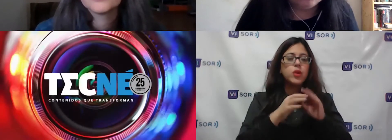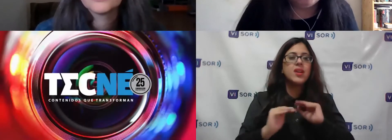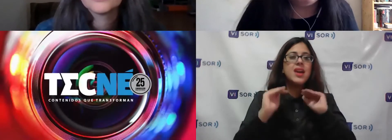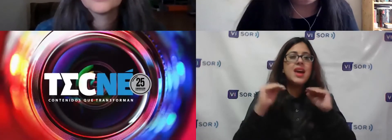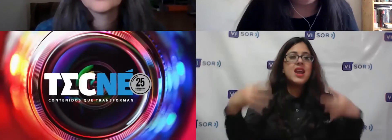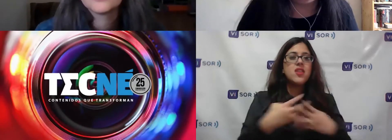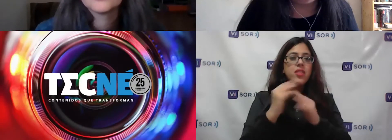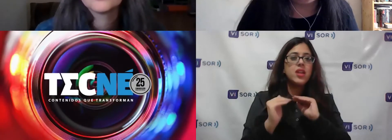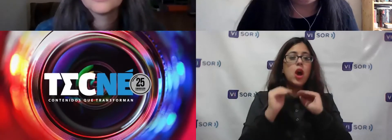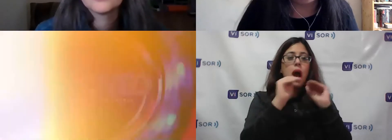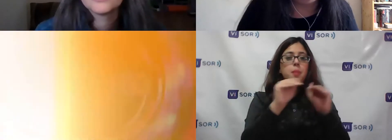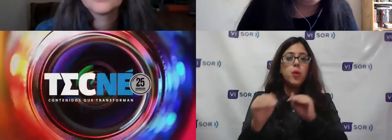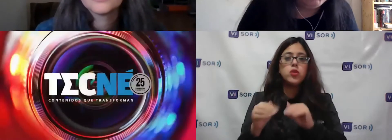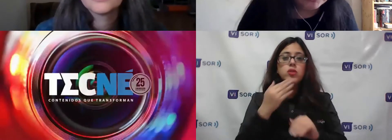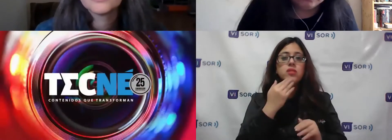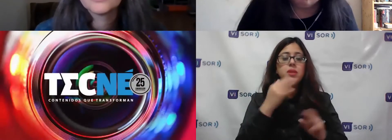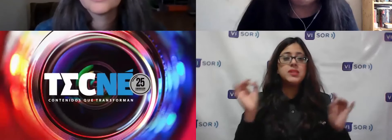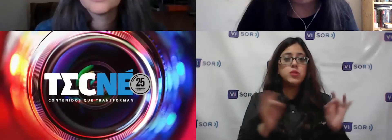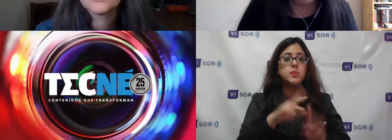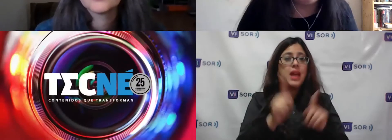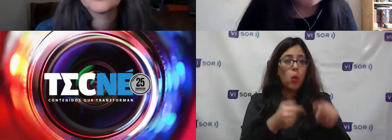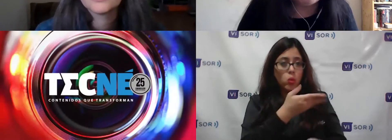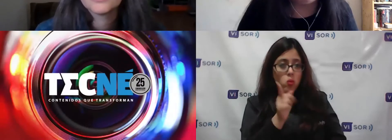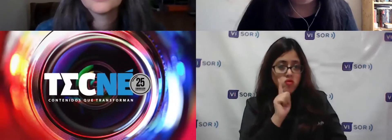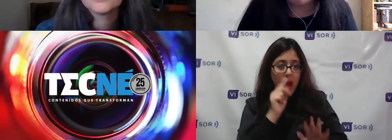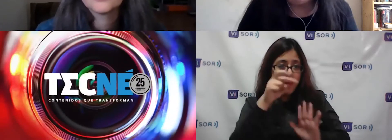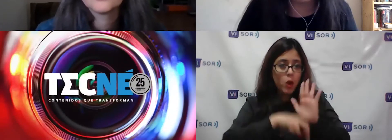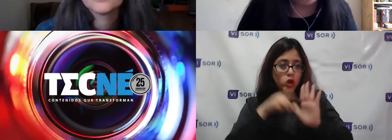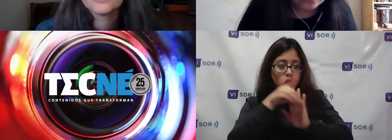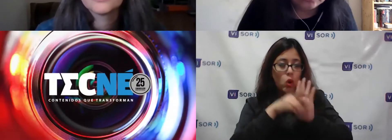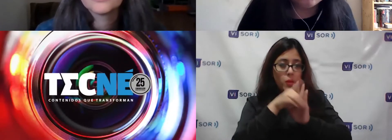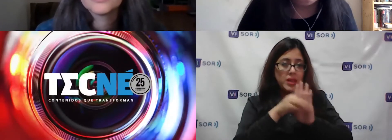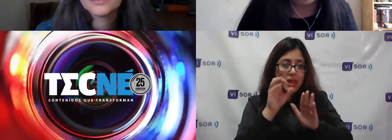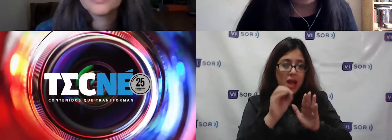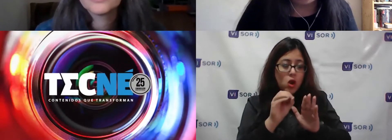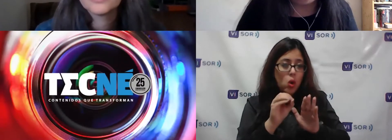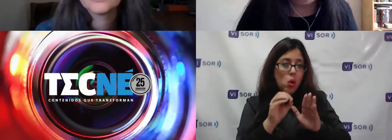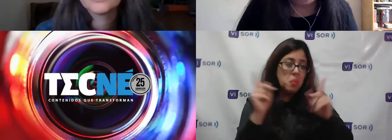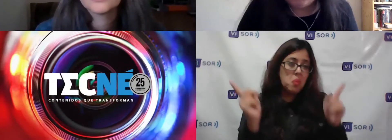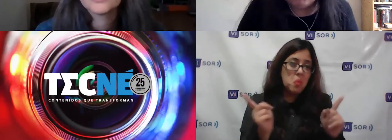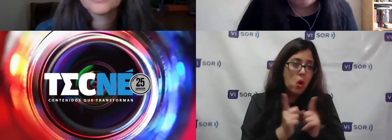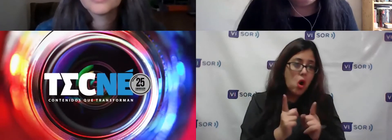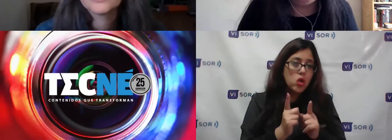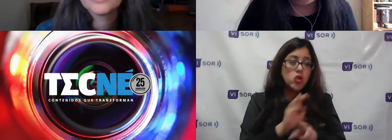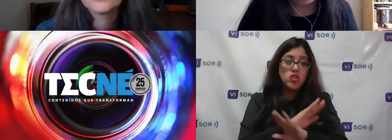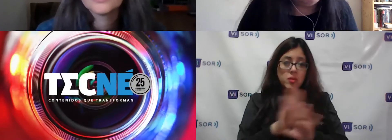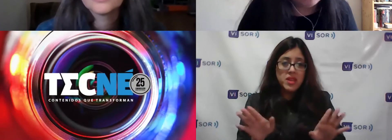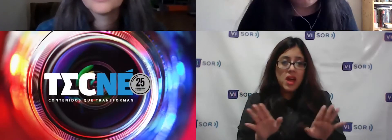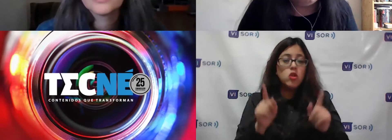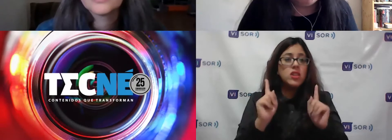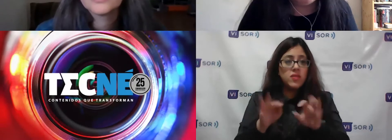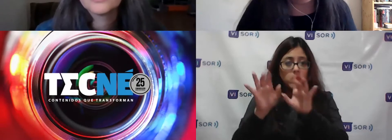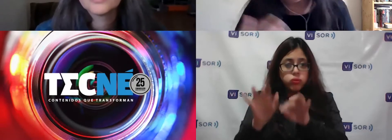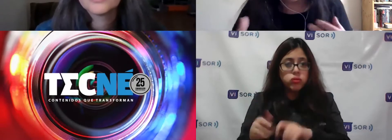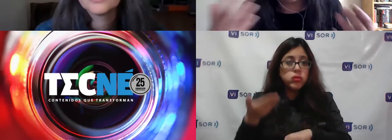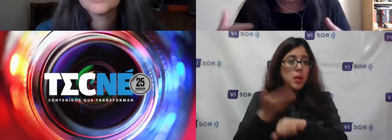pasar el dato a que los chicos que si alguno está en un proyecto documental ya sea en desarrollo terminado corto escriba y pida una reunión